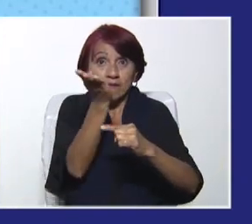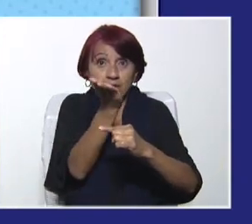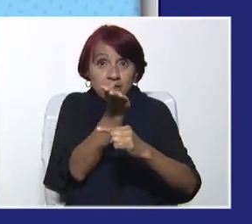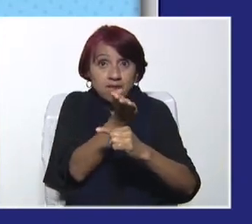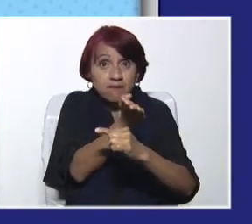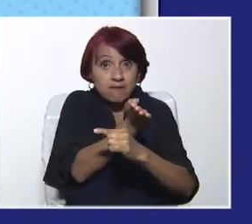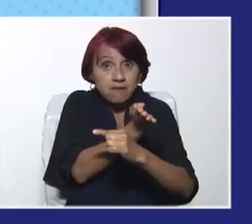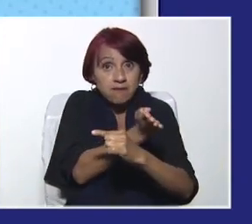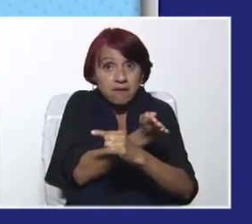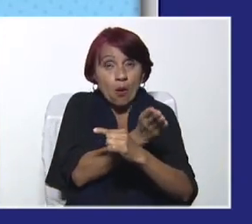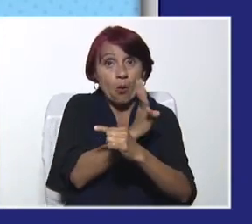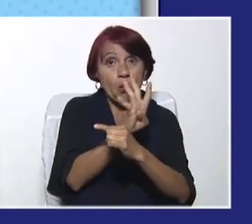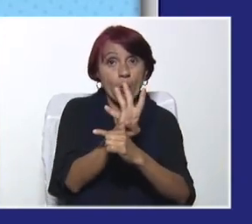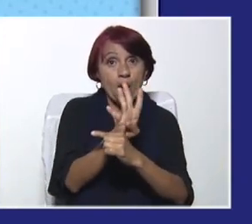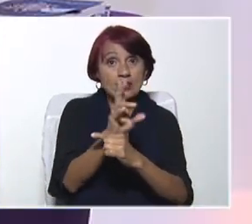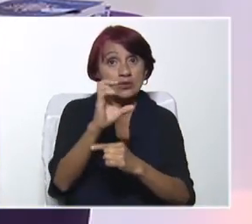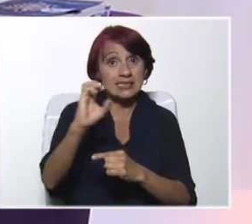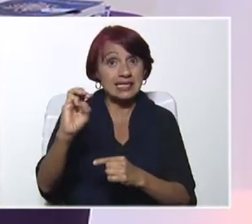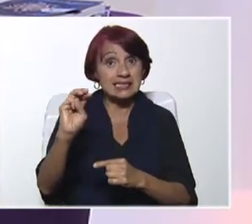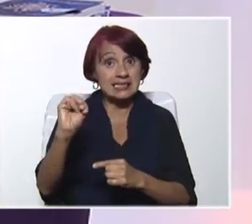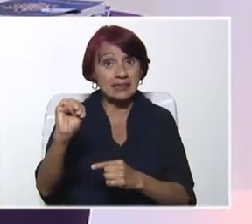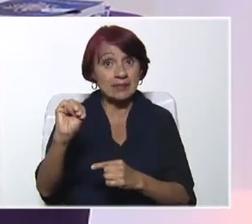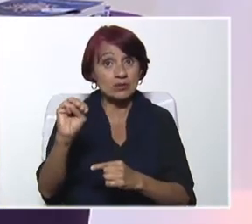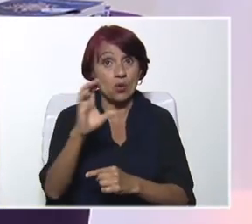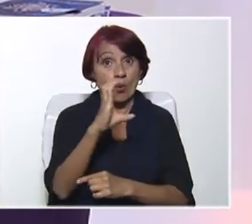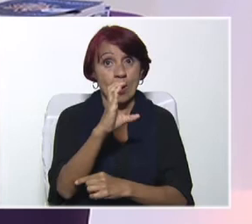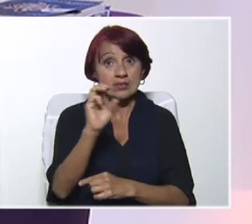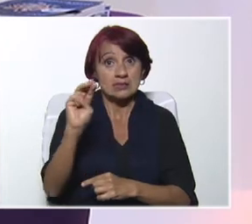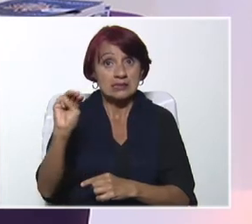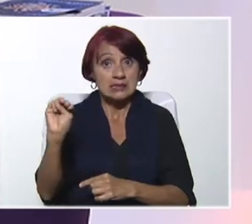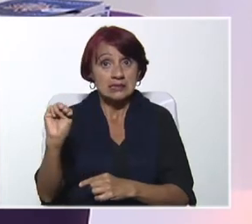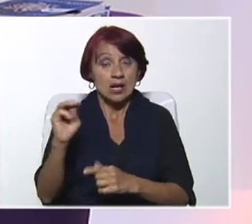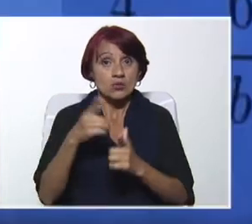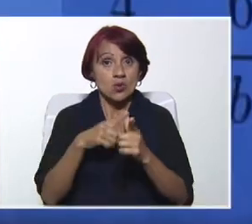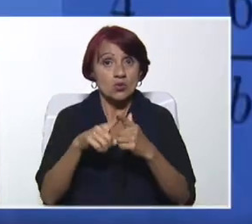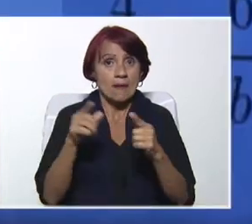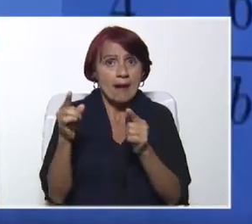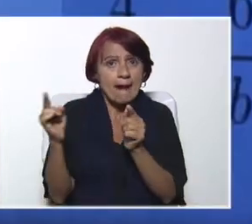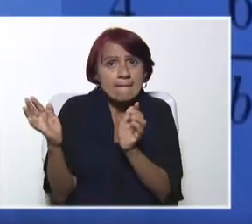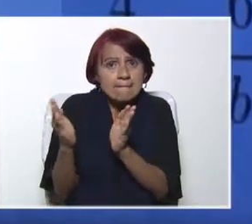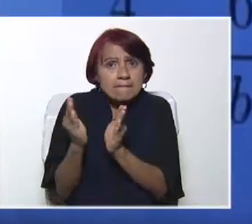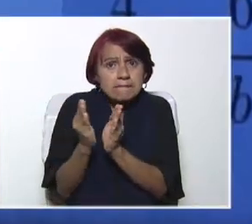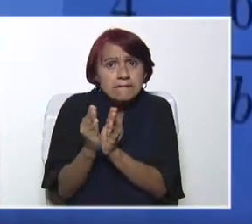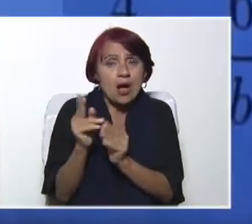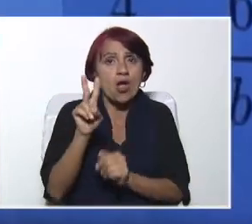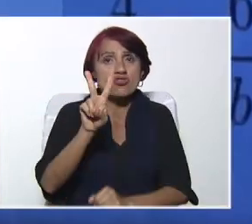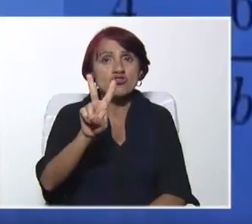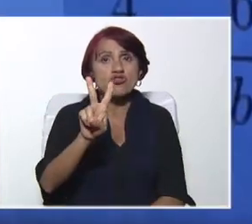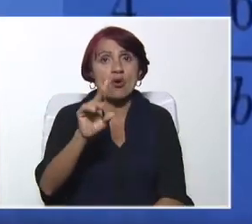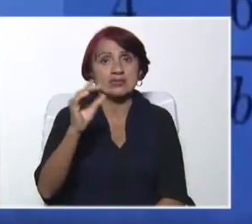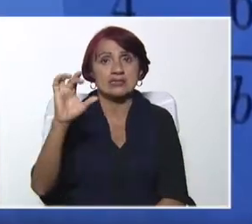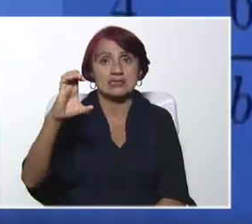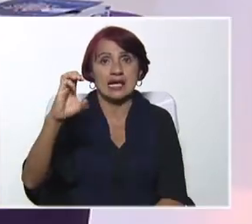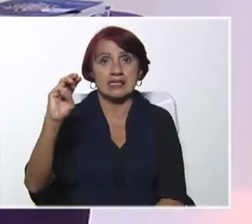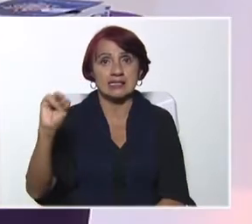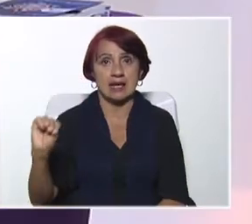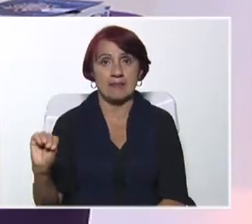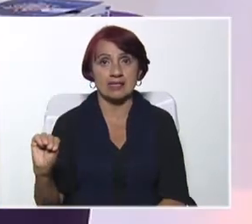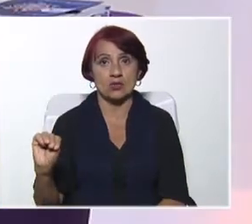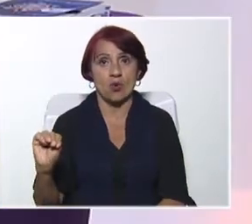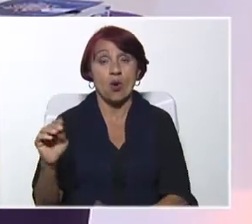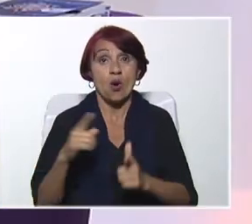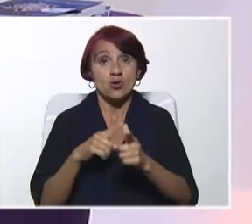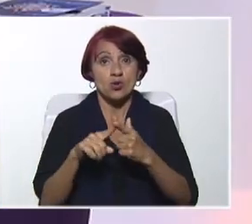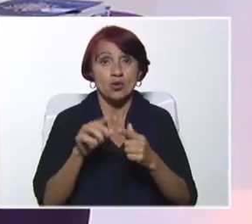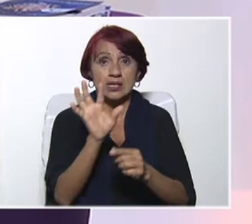mayor 4 centímetros y en su forma menor el segmento más pequeño 2 centímetros. De lo